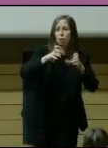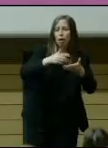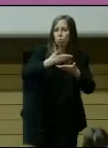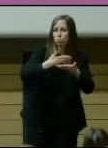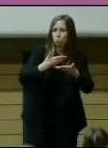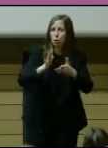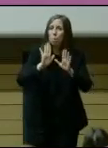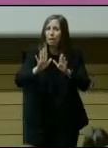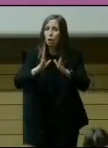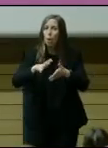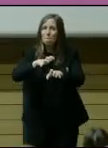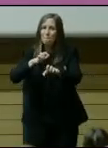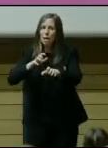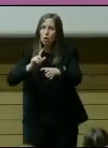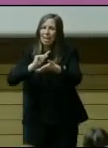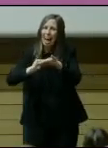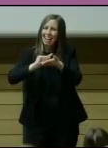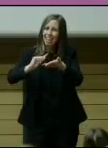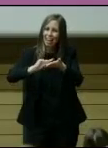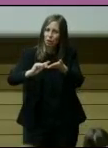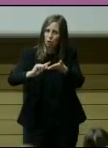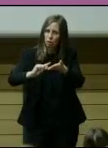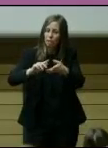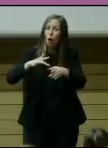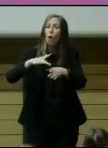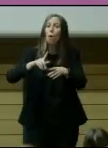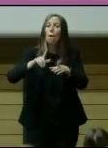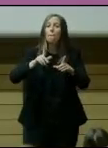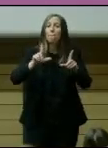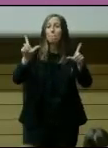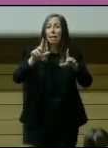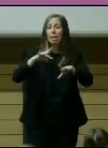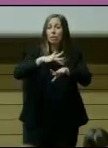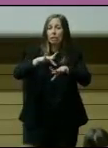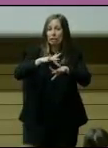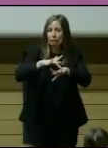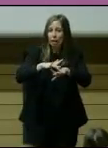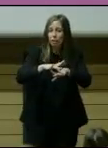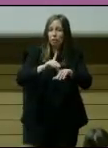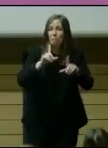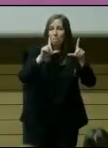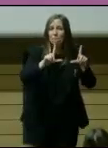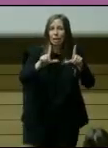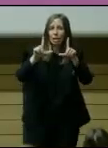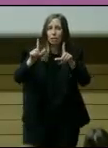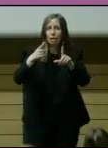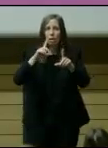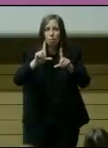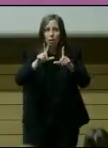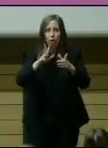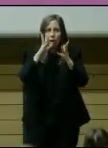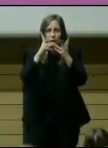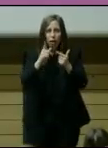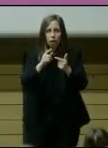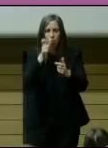que la mayoría de las redacciones, los medios de comunicación digitales, tienen pantallas que ven en directo cómo sus visualizaciones van subiendo. Y tú